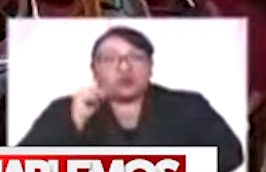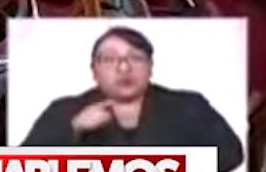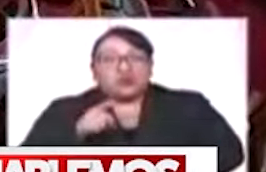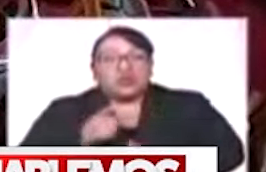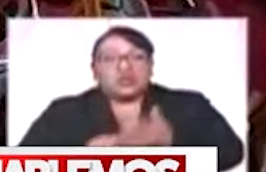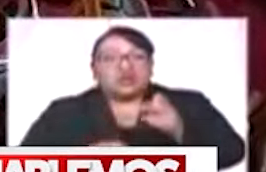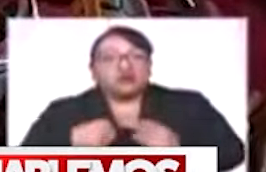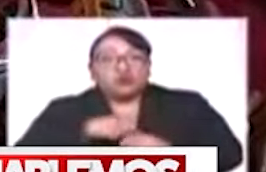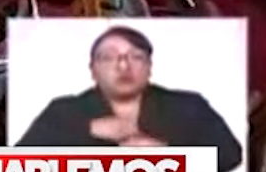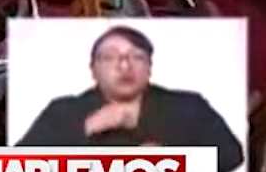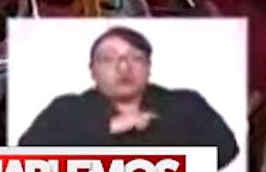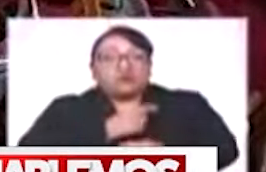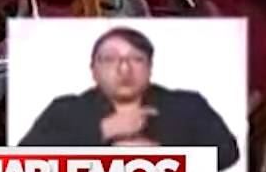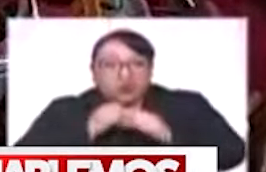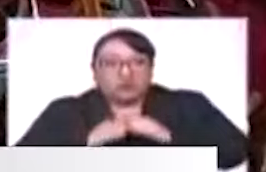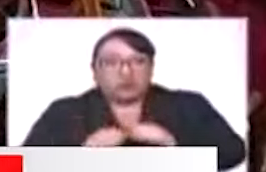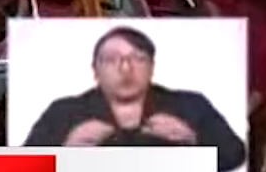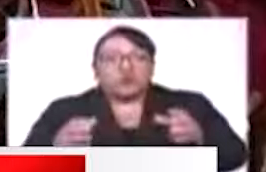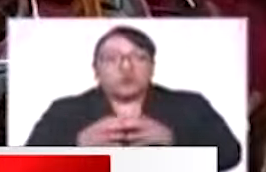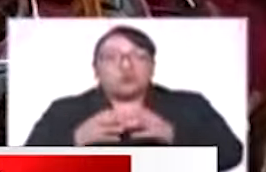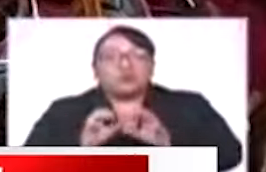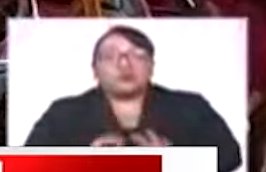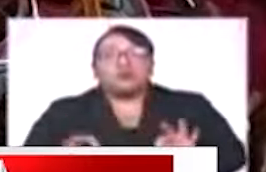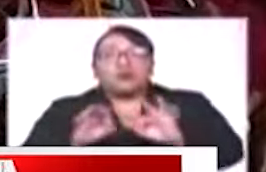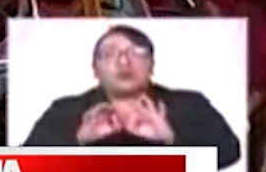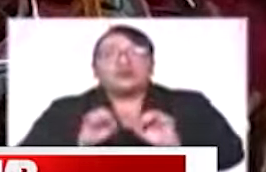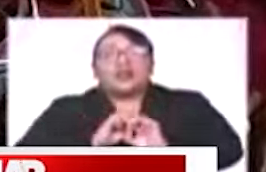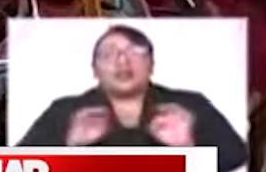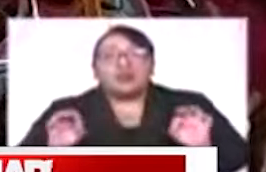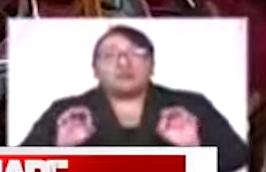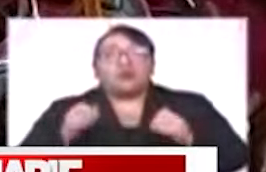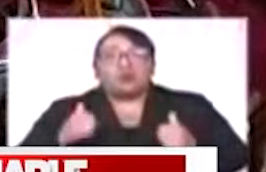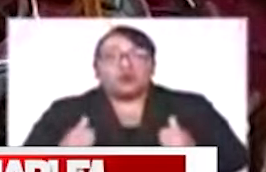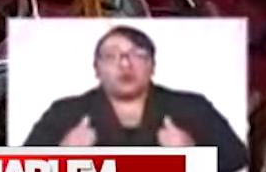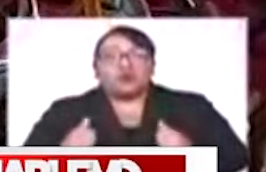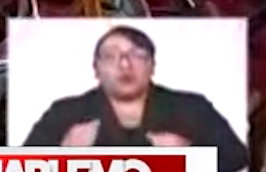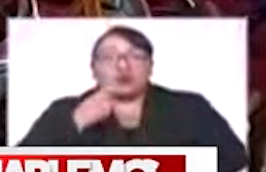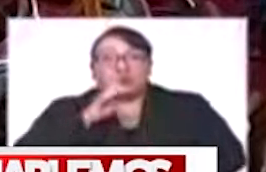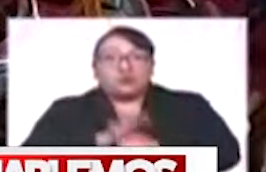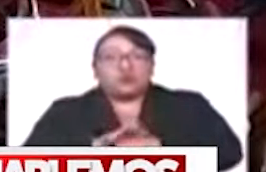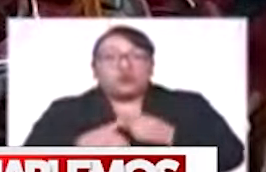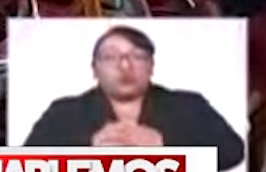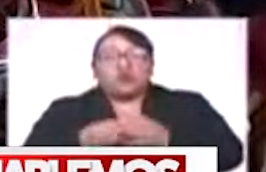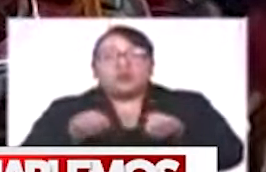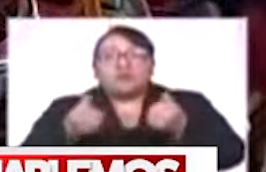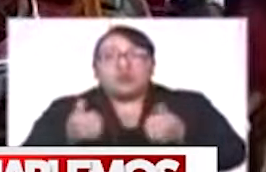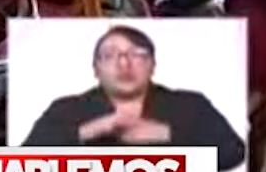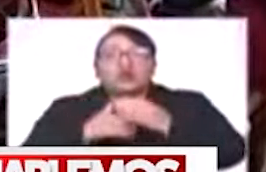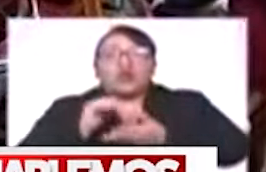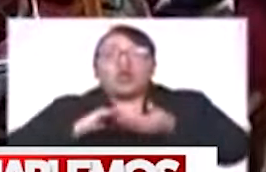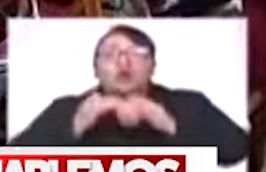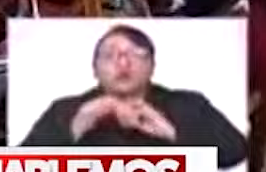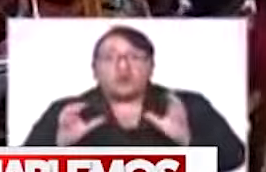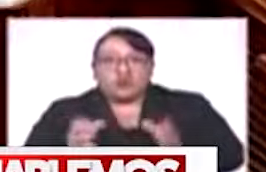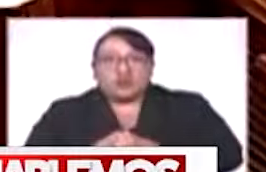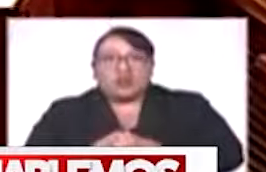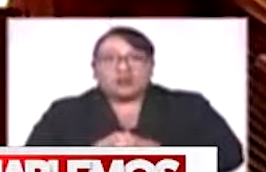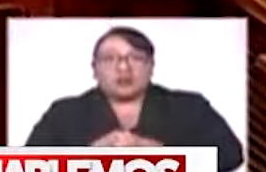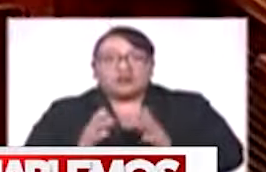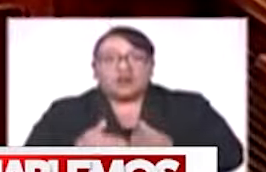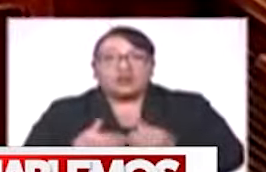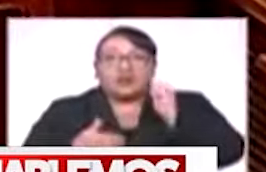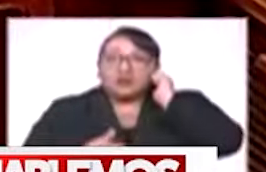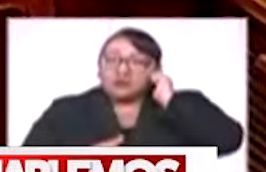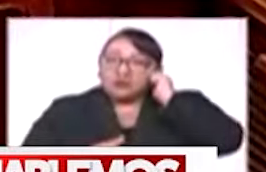nos esforzamos por cultivar un sector más transparente, eficiente y comprometido con el bienestar de las comunidades, garantizando